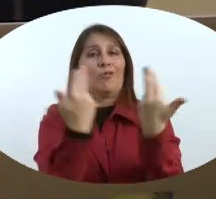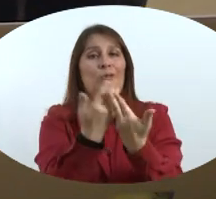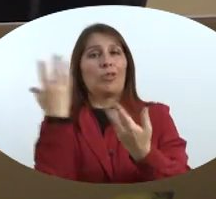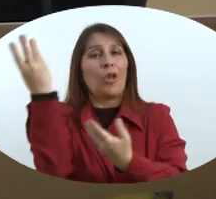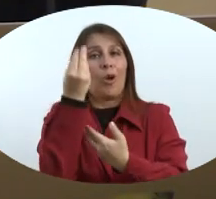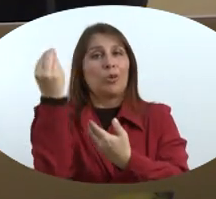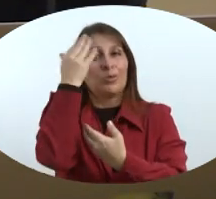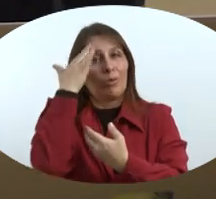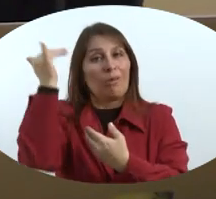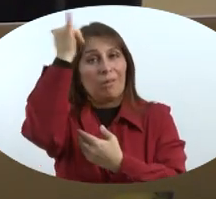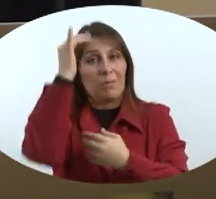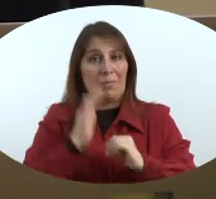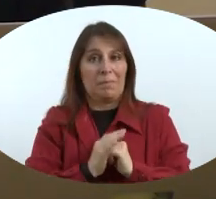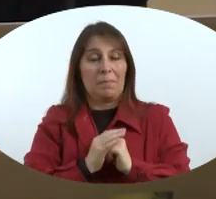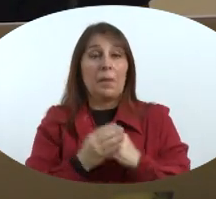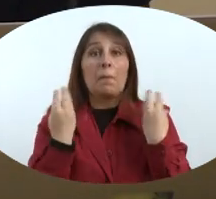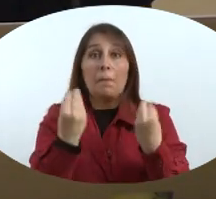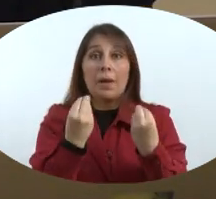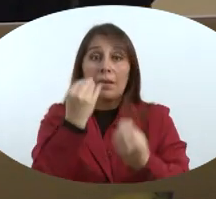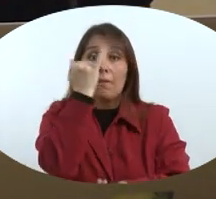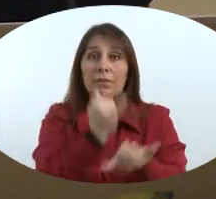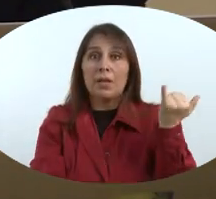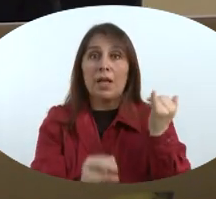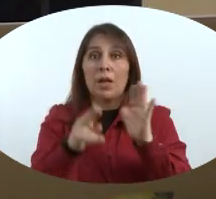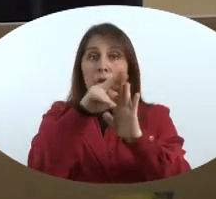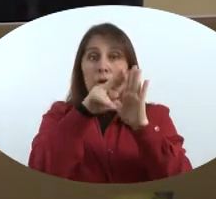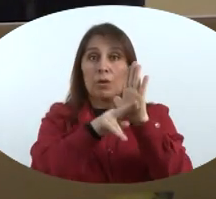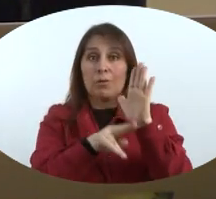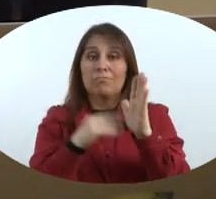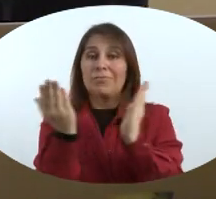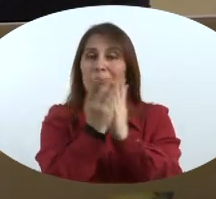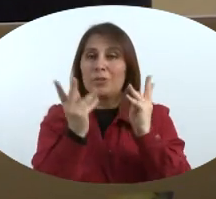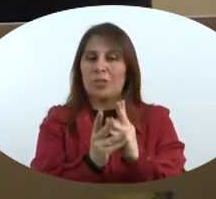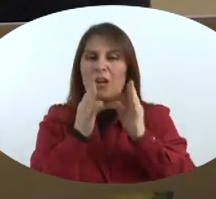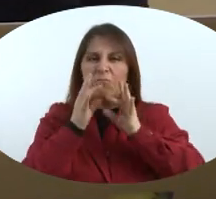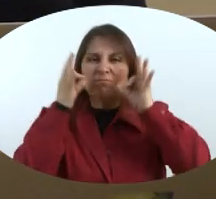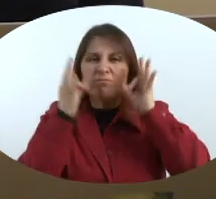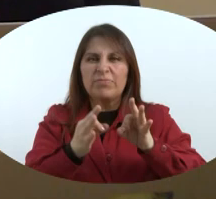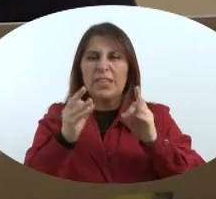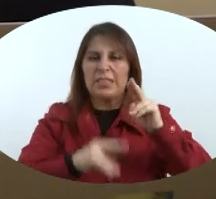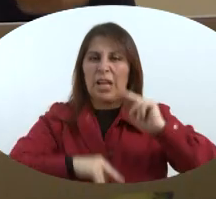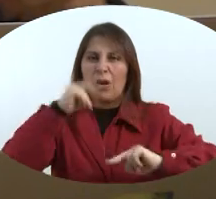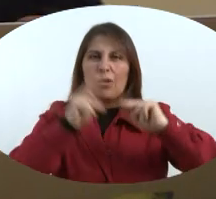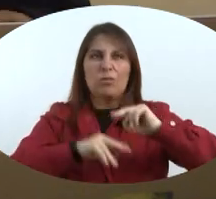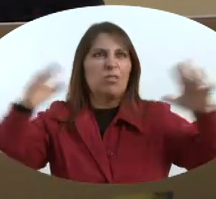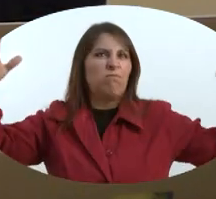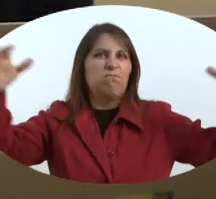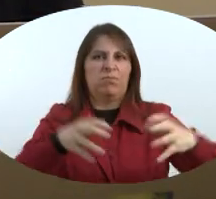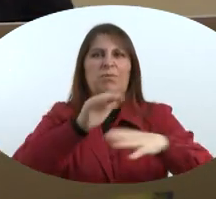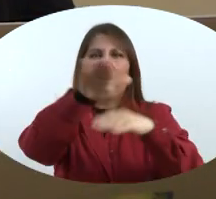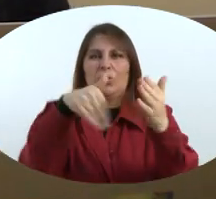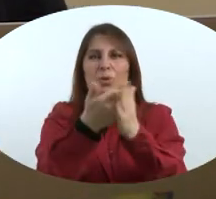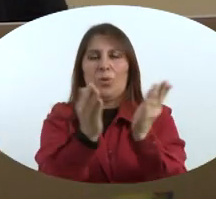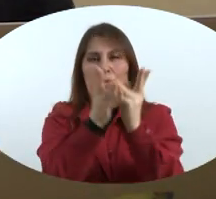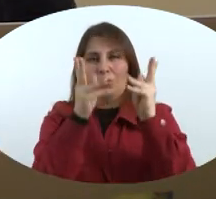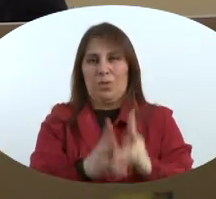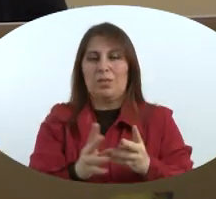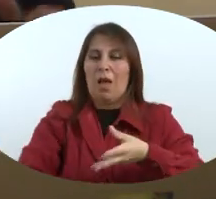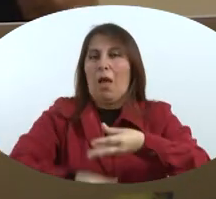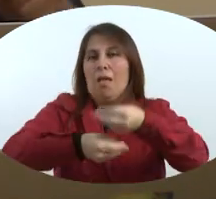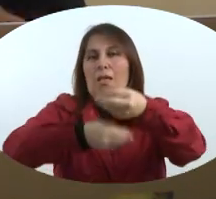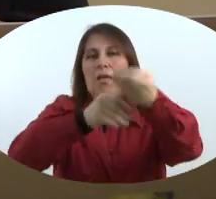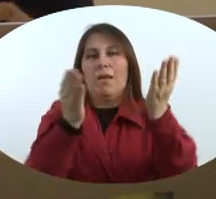consejo académico para finalmente poder consolidar un reglamento estudiantil realmente construido y nutrido por nosotros los